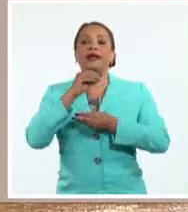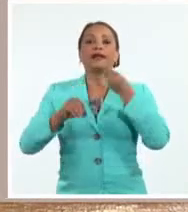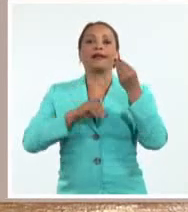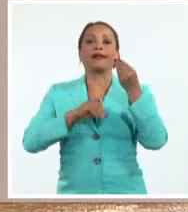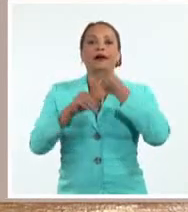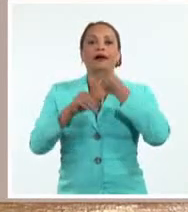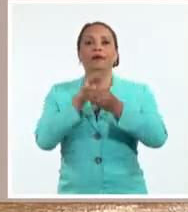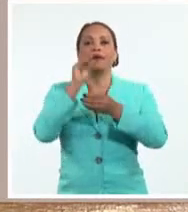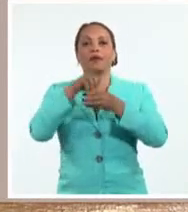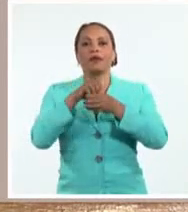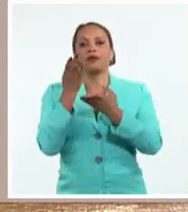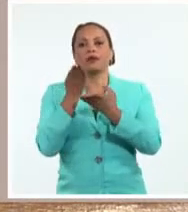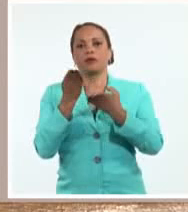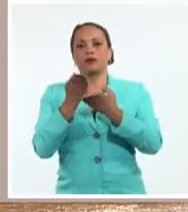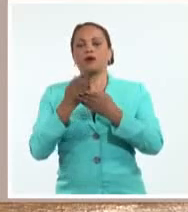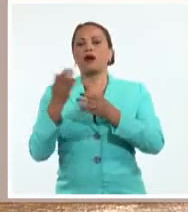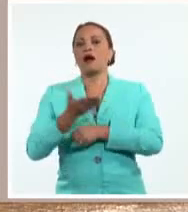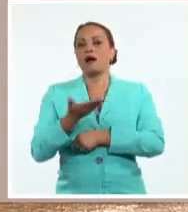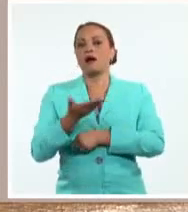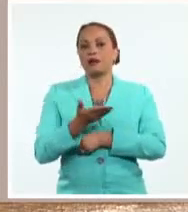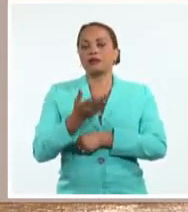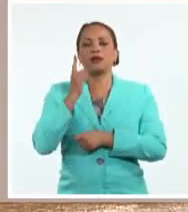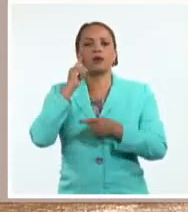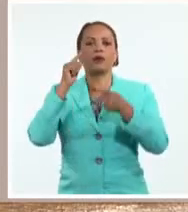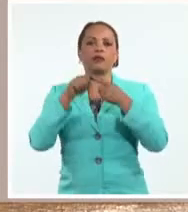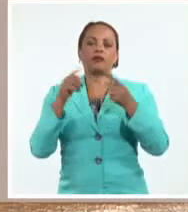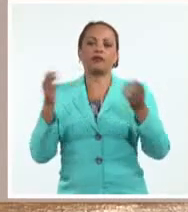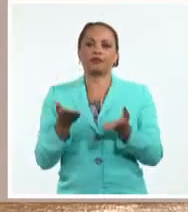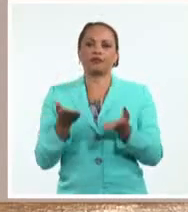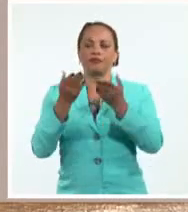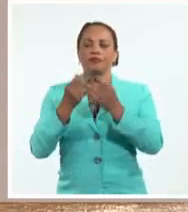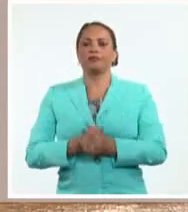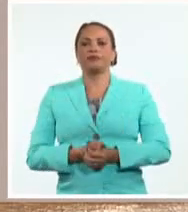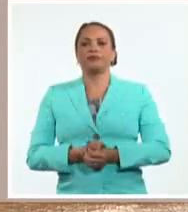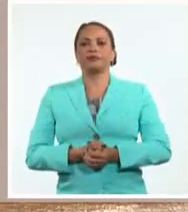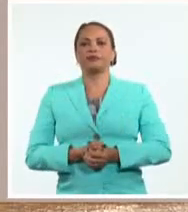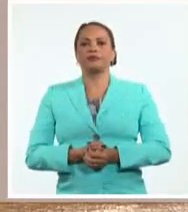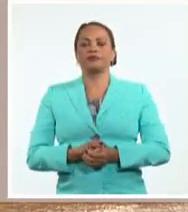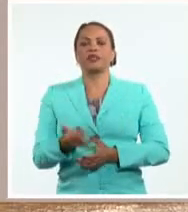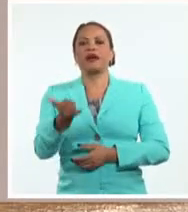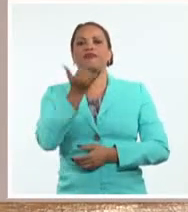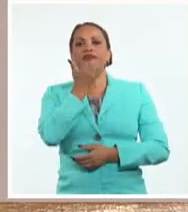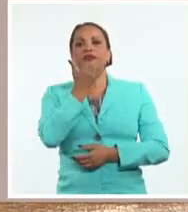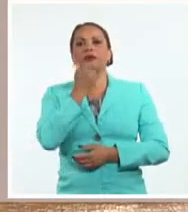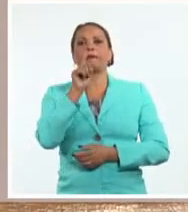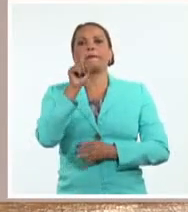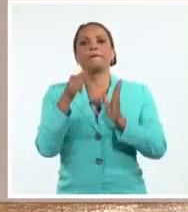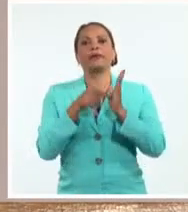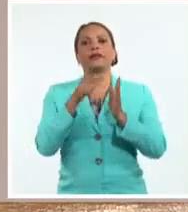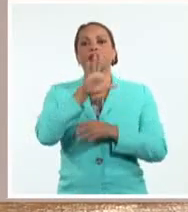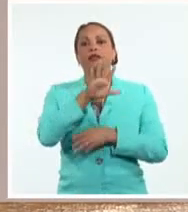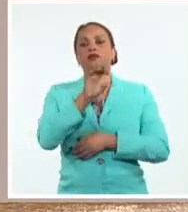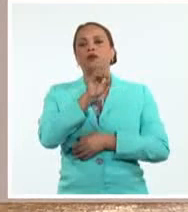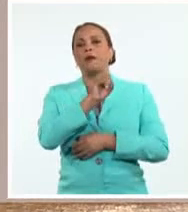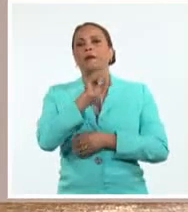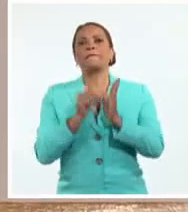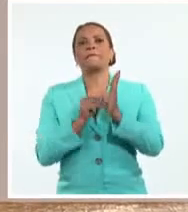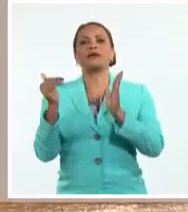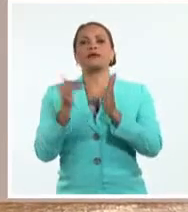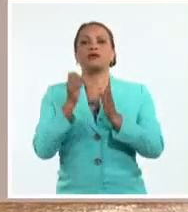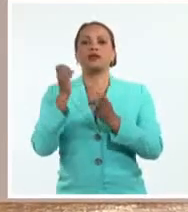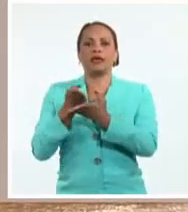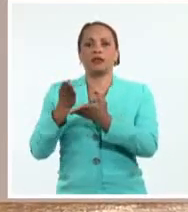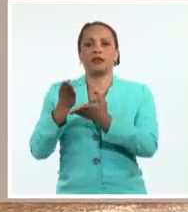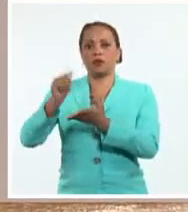avances en torno al Objetivo de Desarrollo Sostenible 4. Afectó a 1.500 millones de estudiantes y